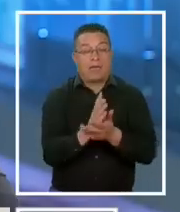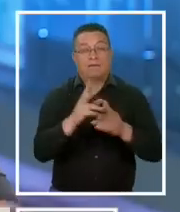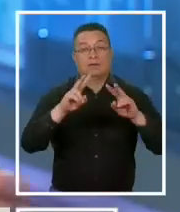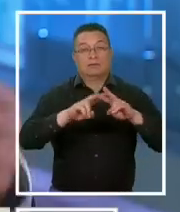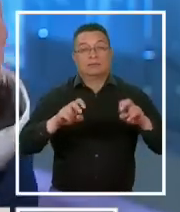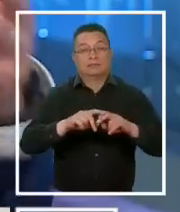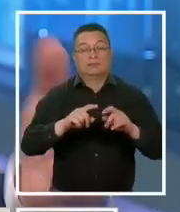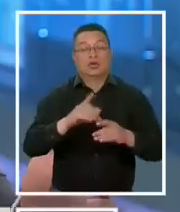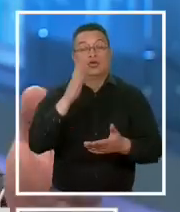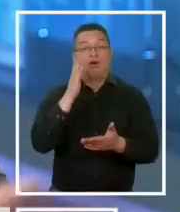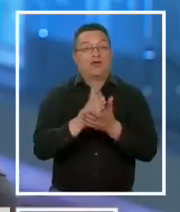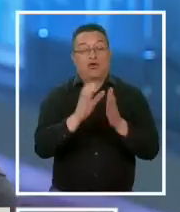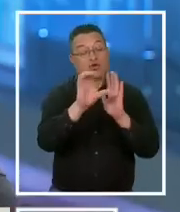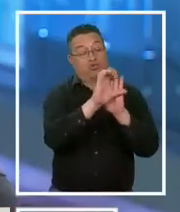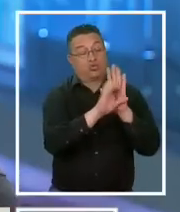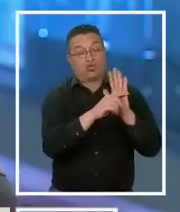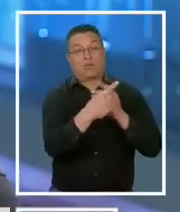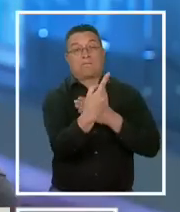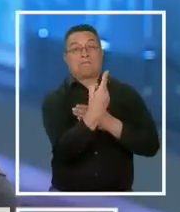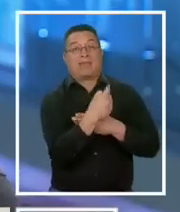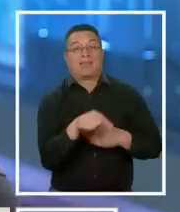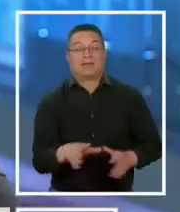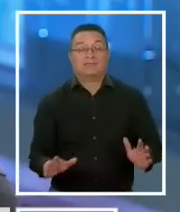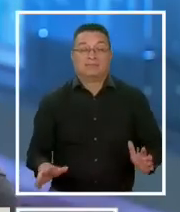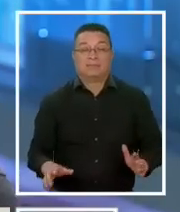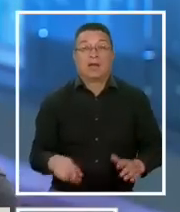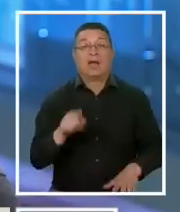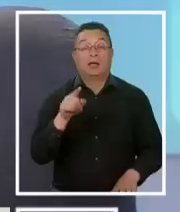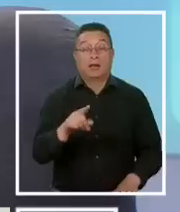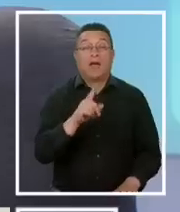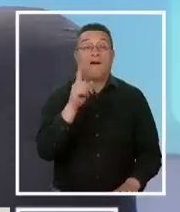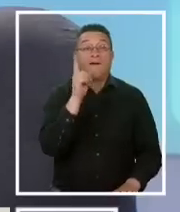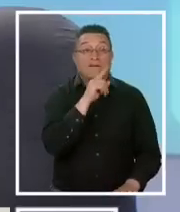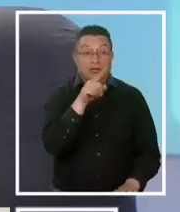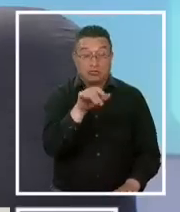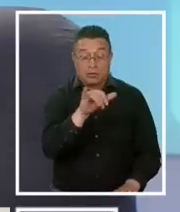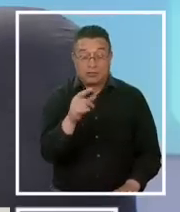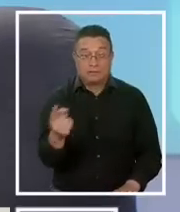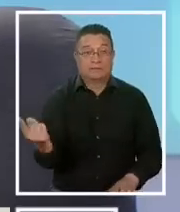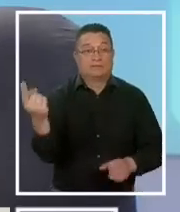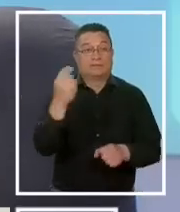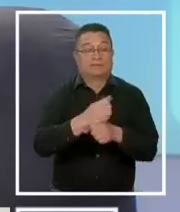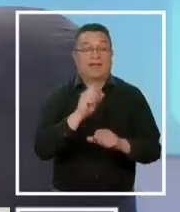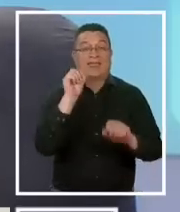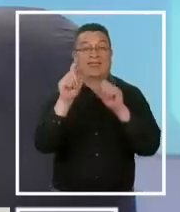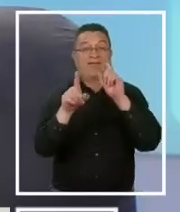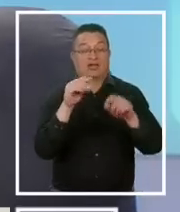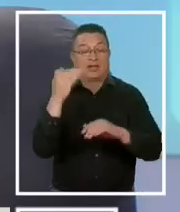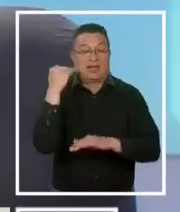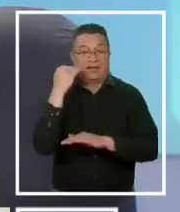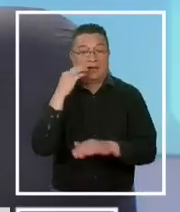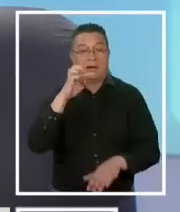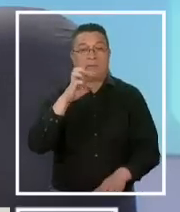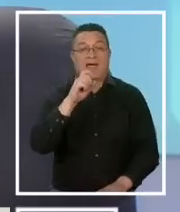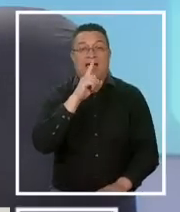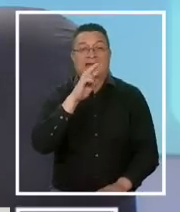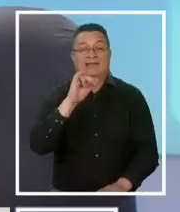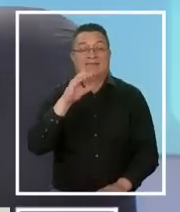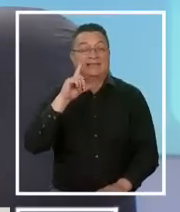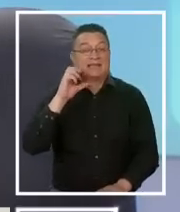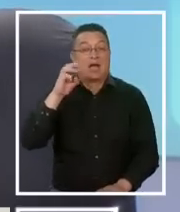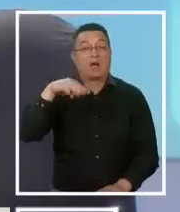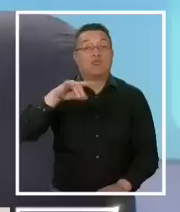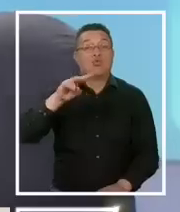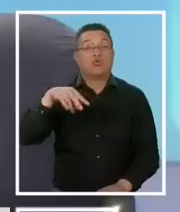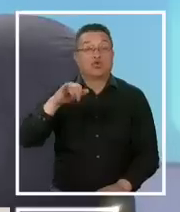investigarlo porque está obligado constitucionalmente hacerlo finalmente viene después de usted aquí en estado nacional la defensora de la niñez Patricia Muñoz entrevista